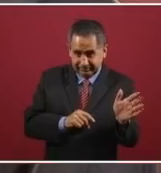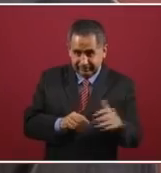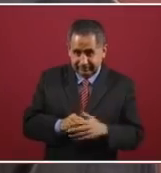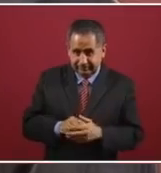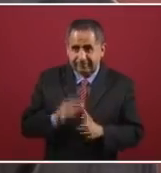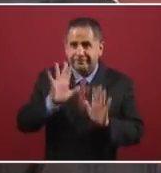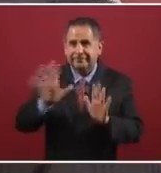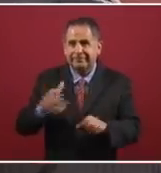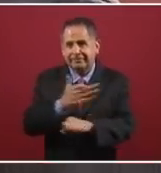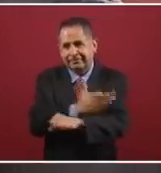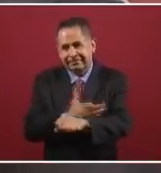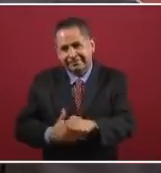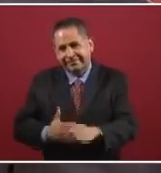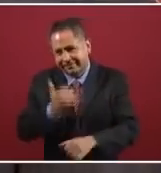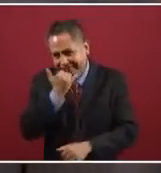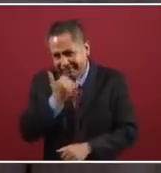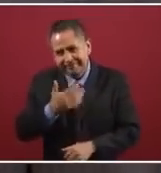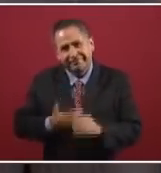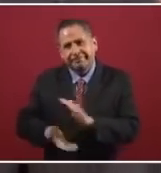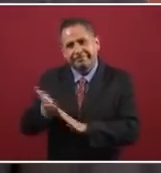Ya es tarde, es que tengo que ir.